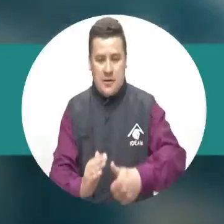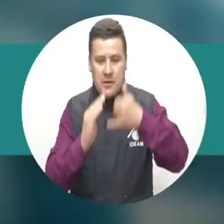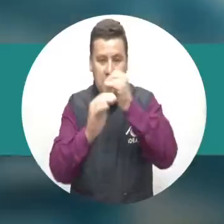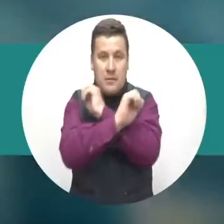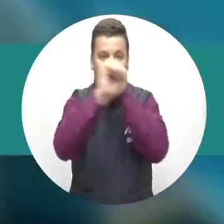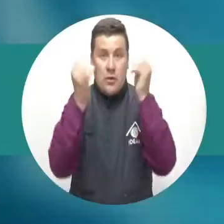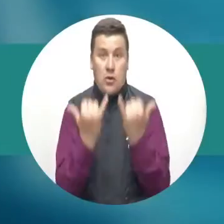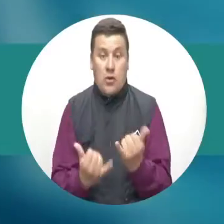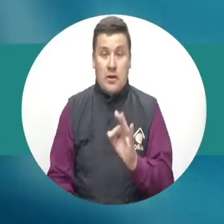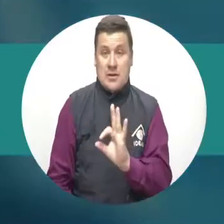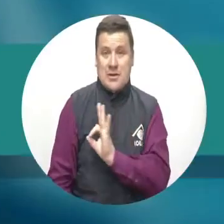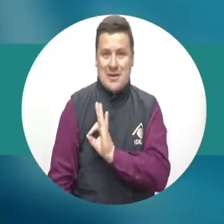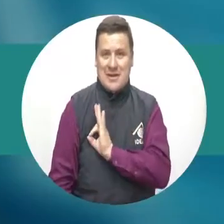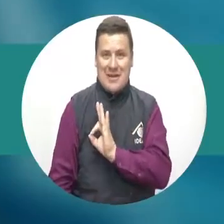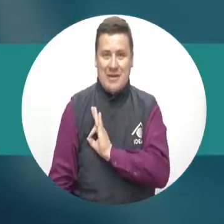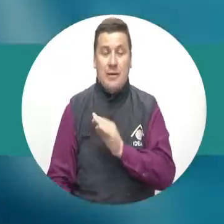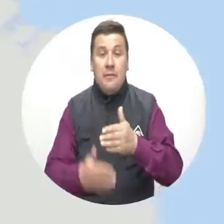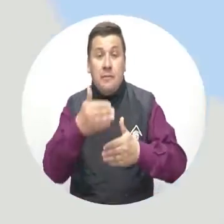Pronóstico para la mañana del sábado.